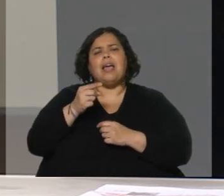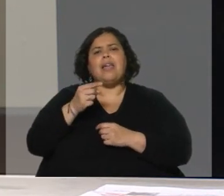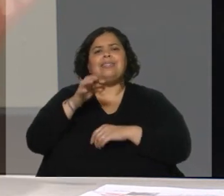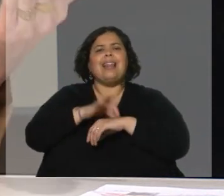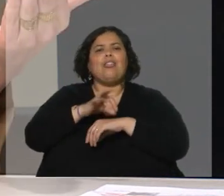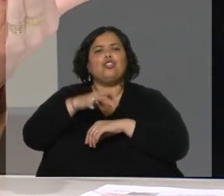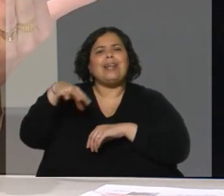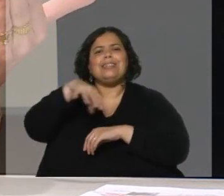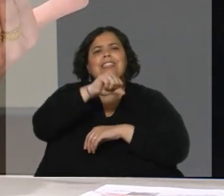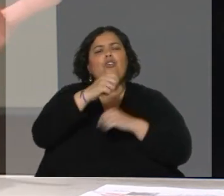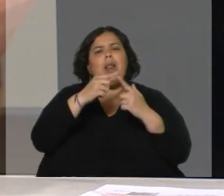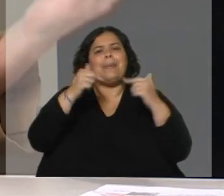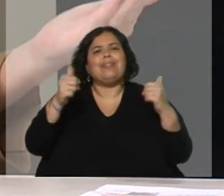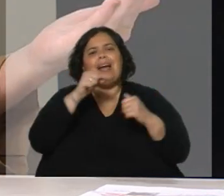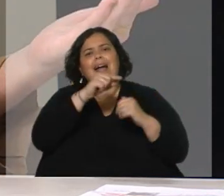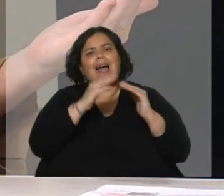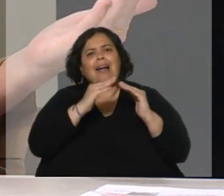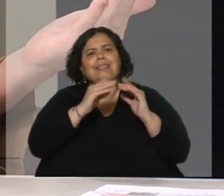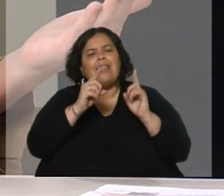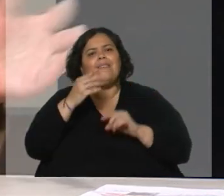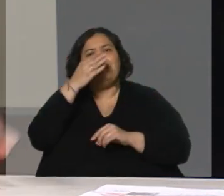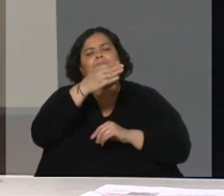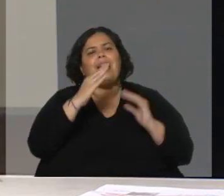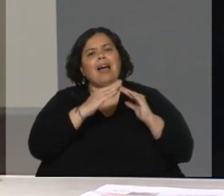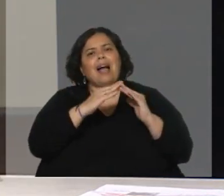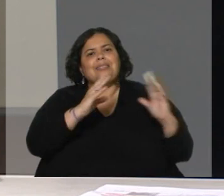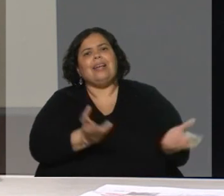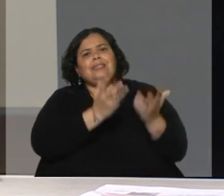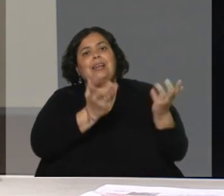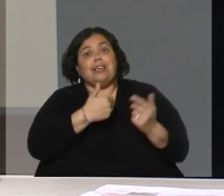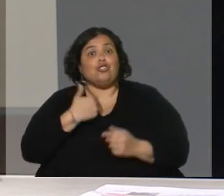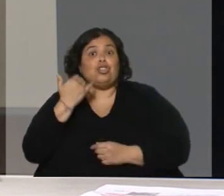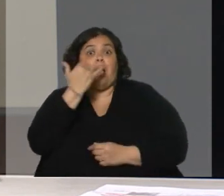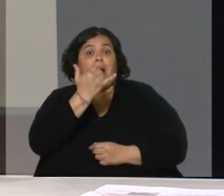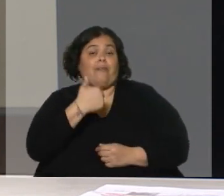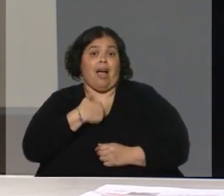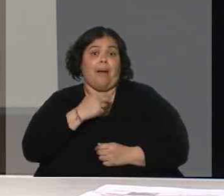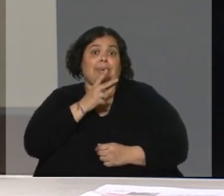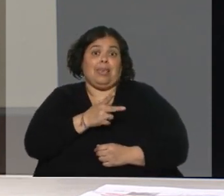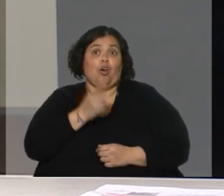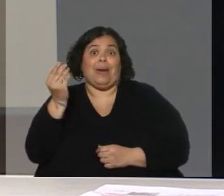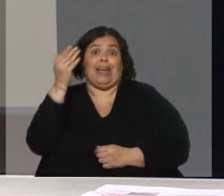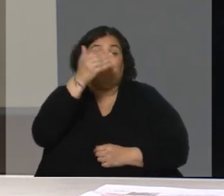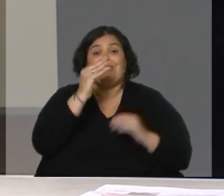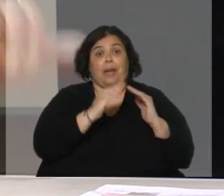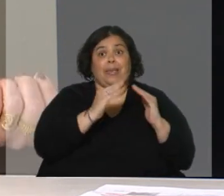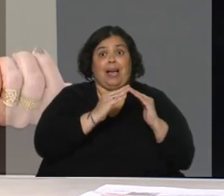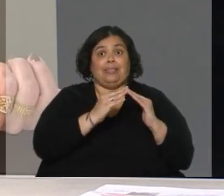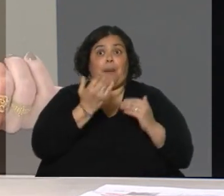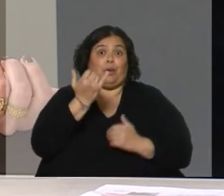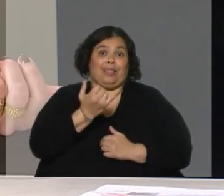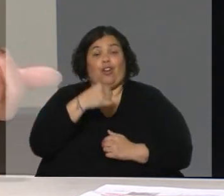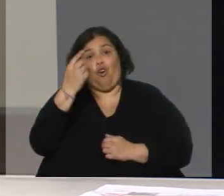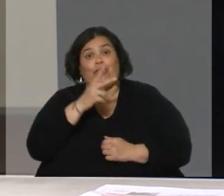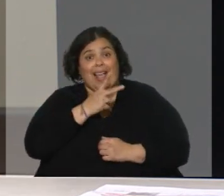hay que ir a la casa de la doctora e incendiarlo yo llamando des a mi hijo que vive cuatro cuadras de mi casa para que vaya a mi casa porque tengo una hija que